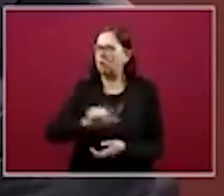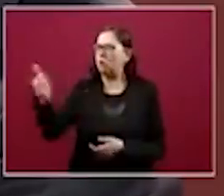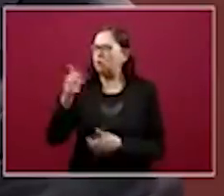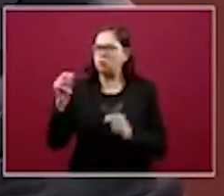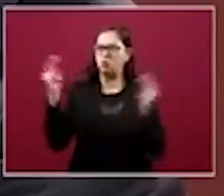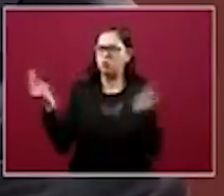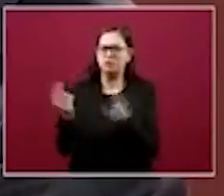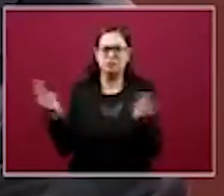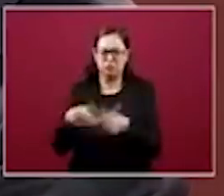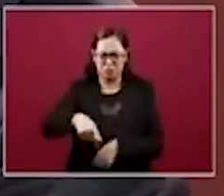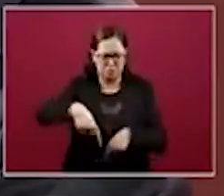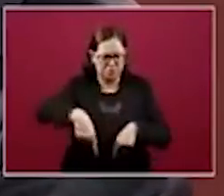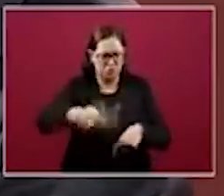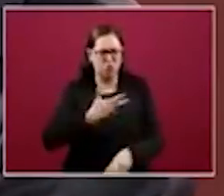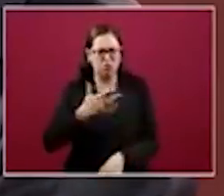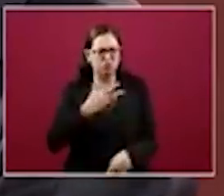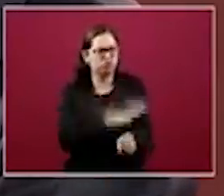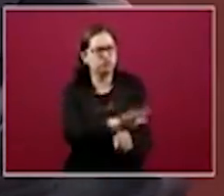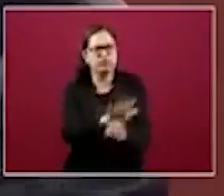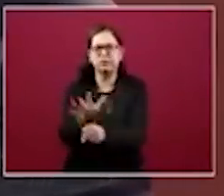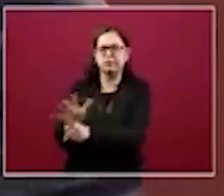es lo que hacen en otros países,